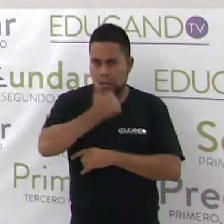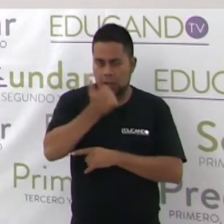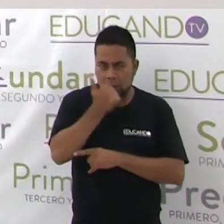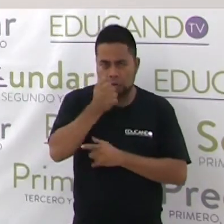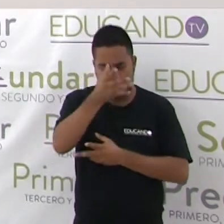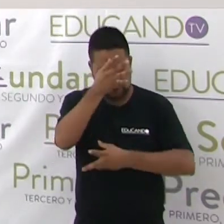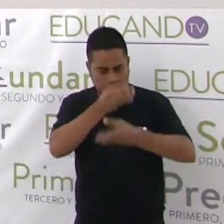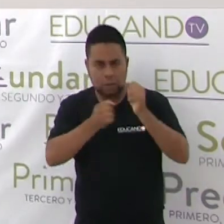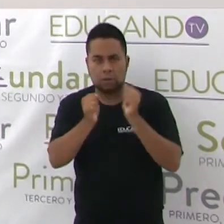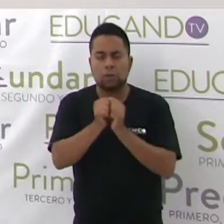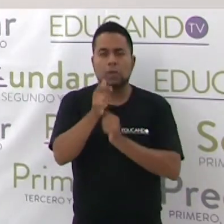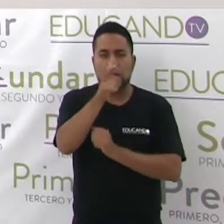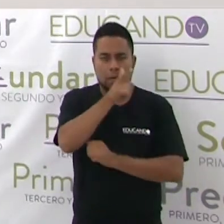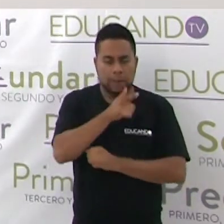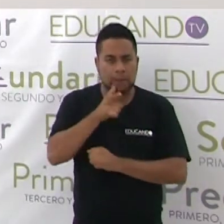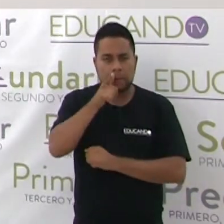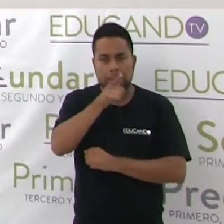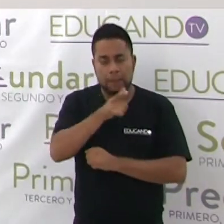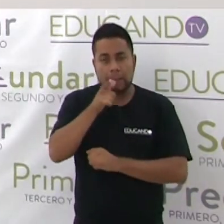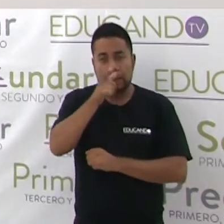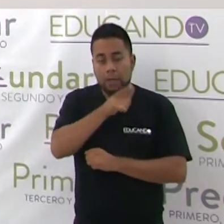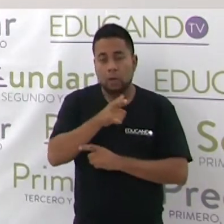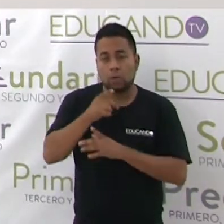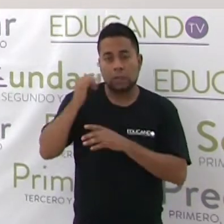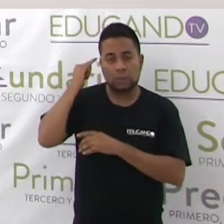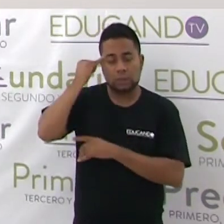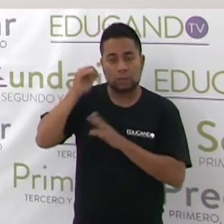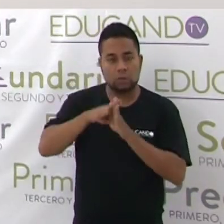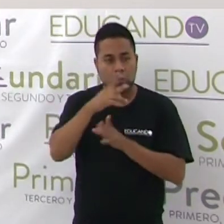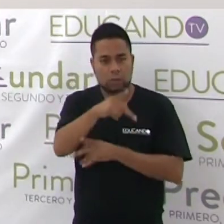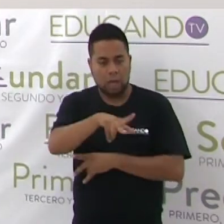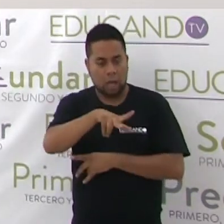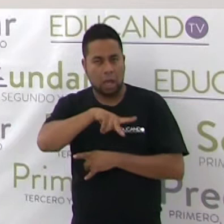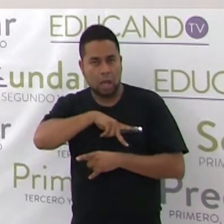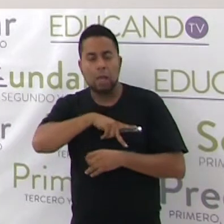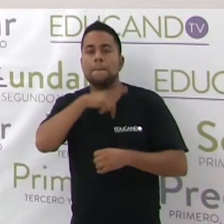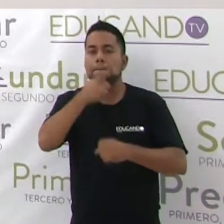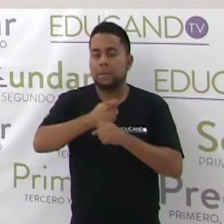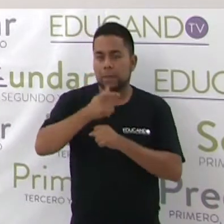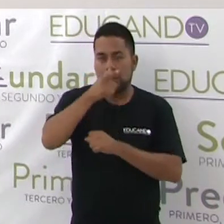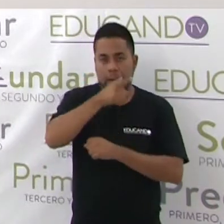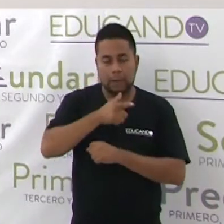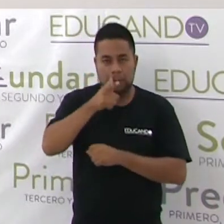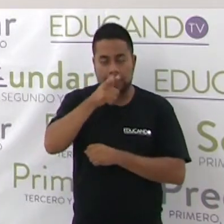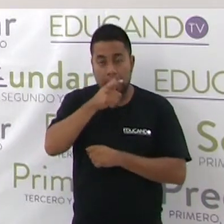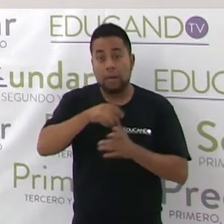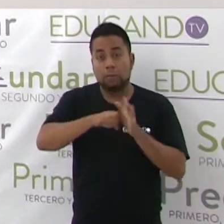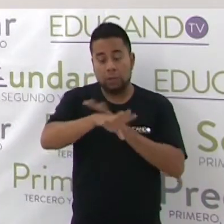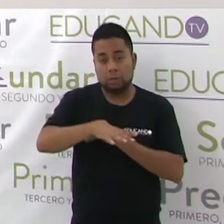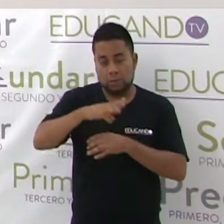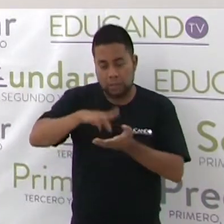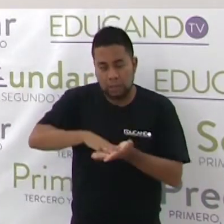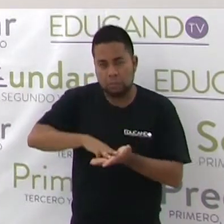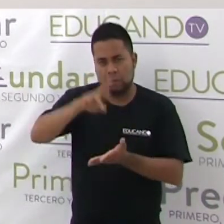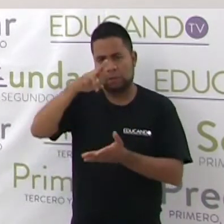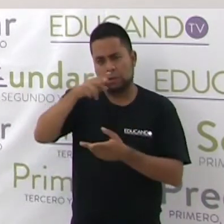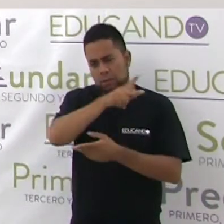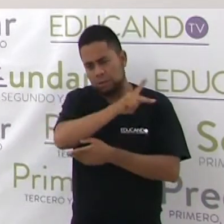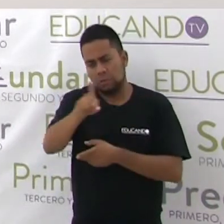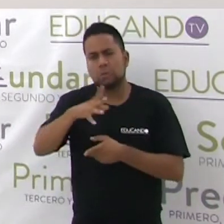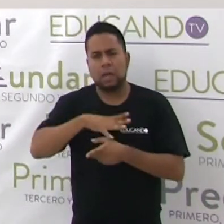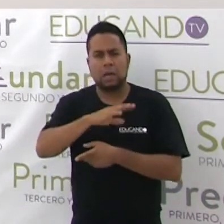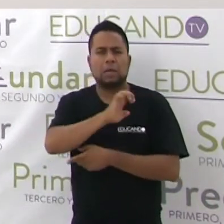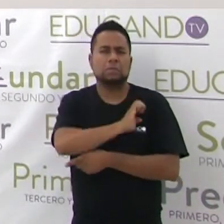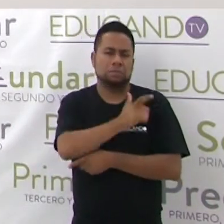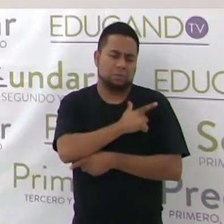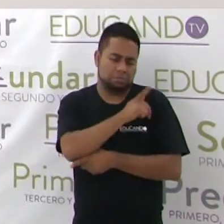lenguas indígenas y toman esto como su lengua materna. Para la mayoría de nosotros nuestra lengua materna es el